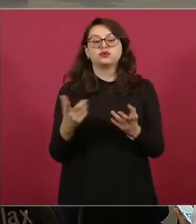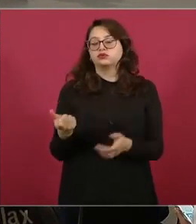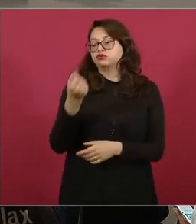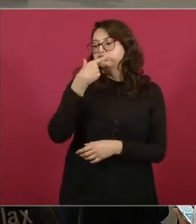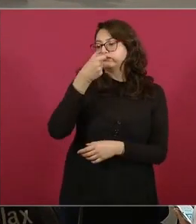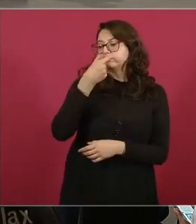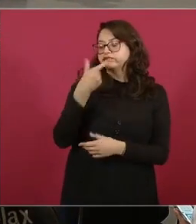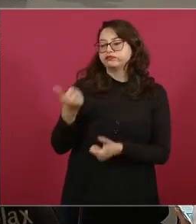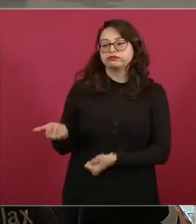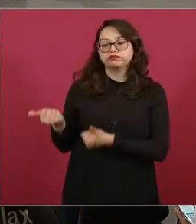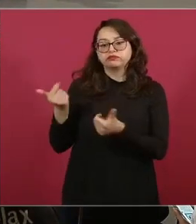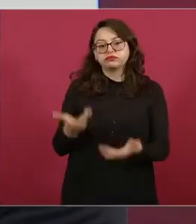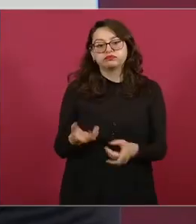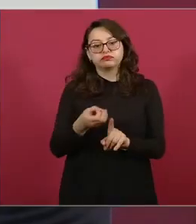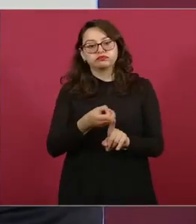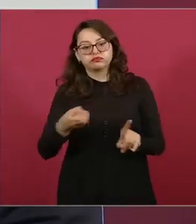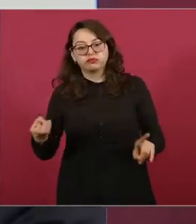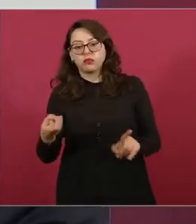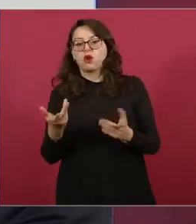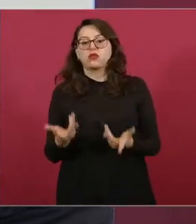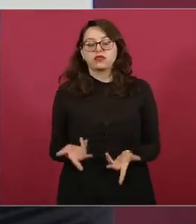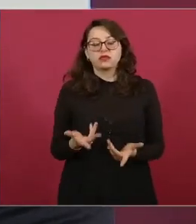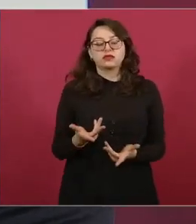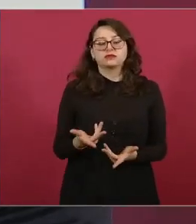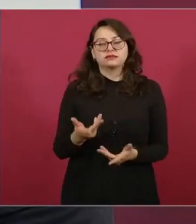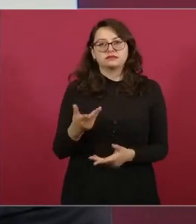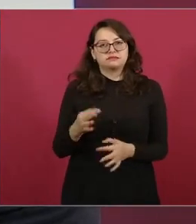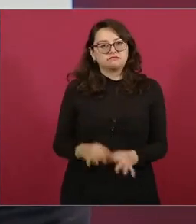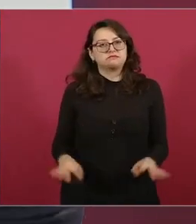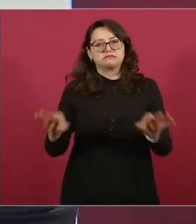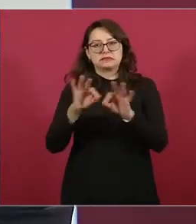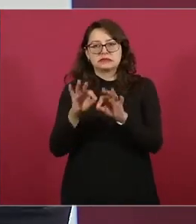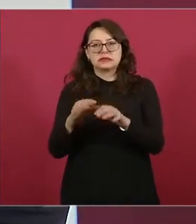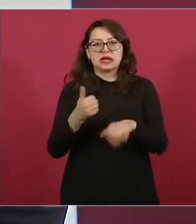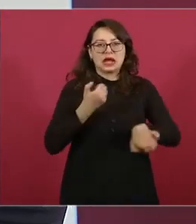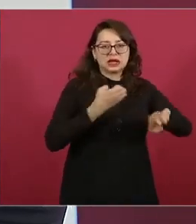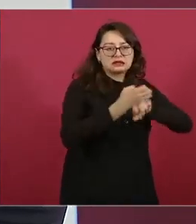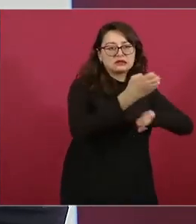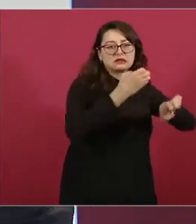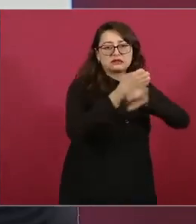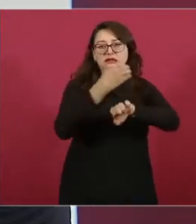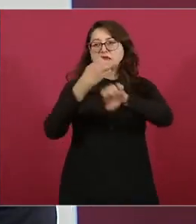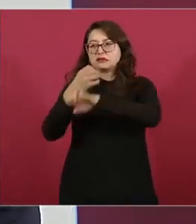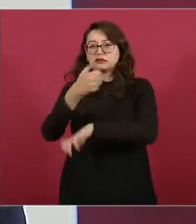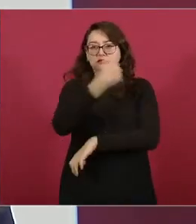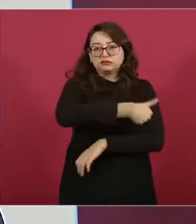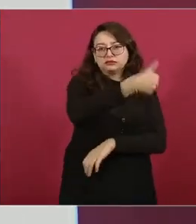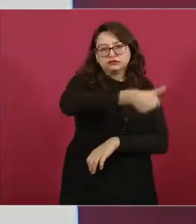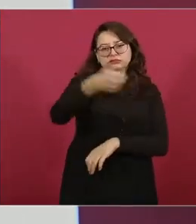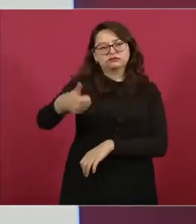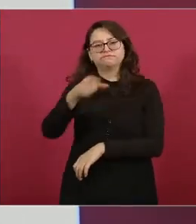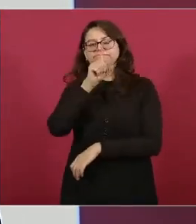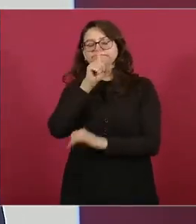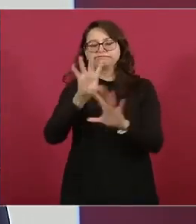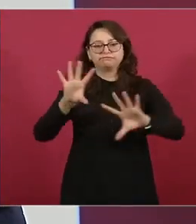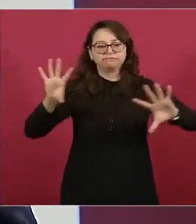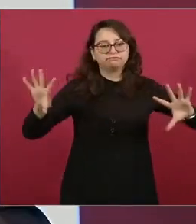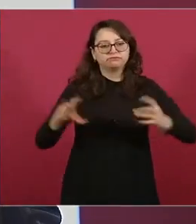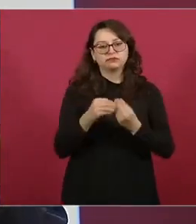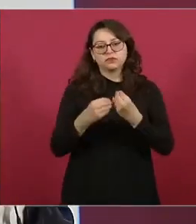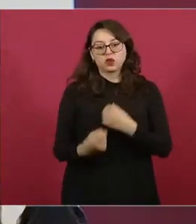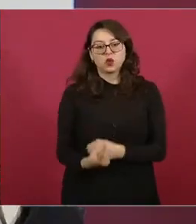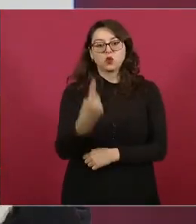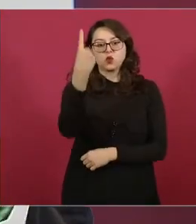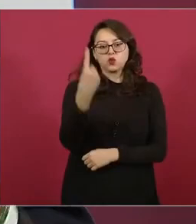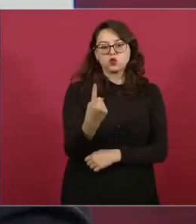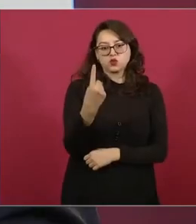orden era tener un único sistema de administración de insumos, el sistema de abasto institucional conocido como el SAI.